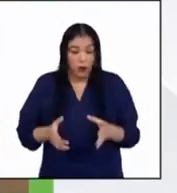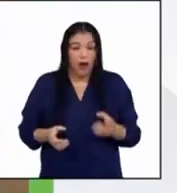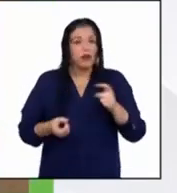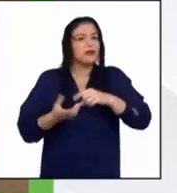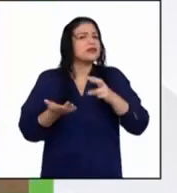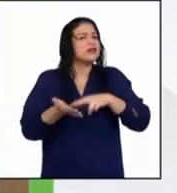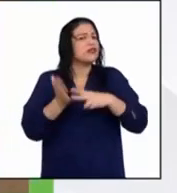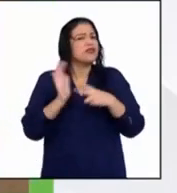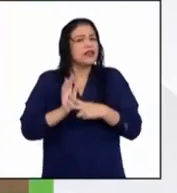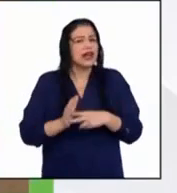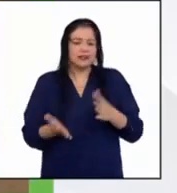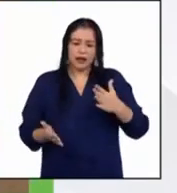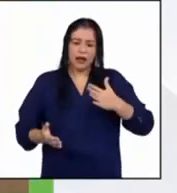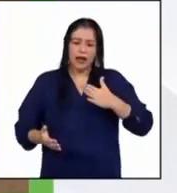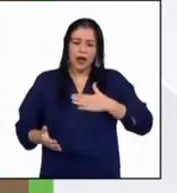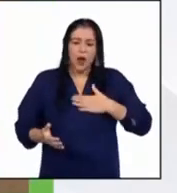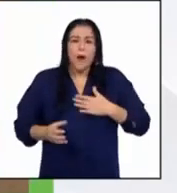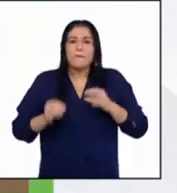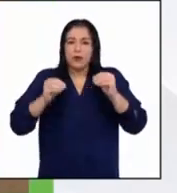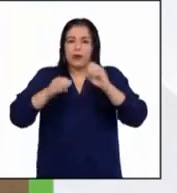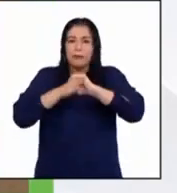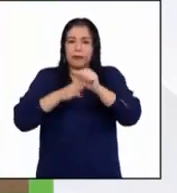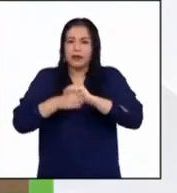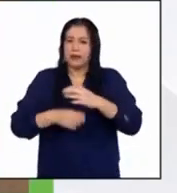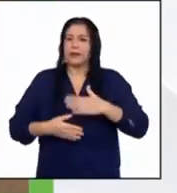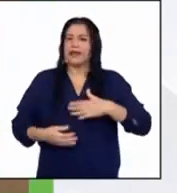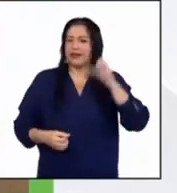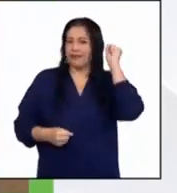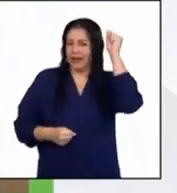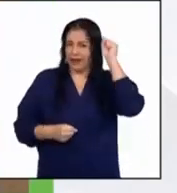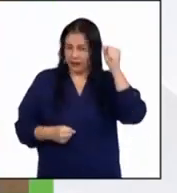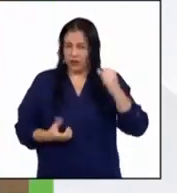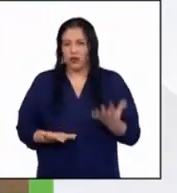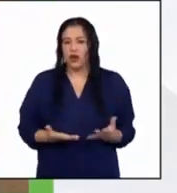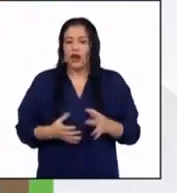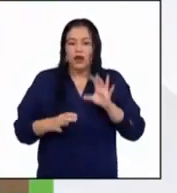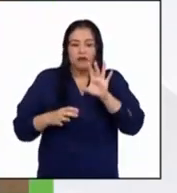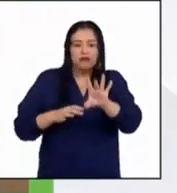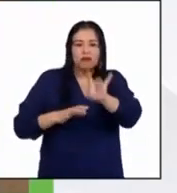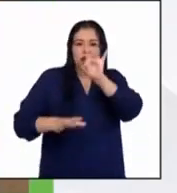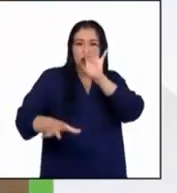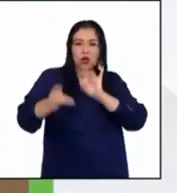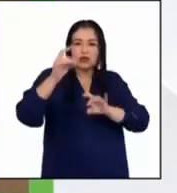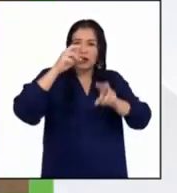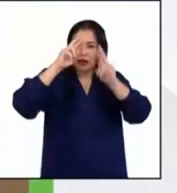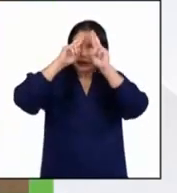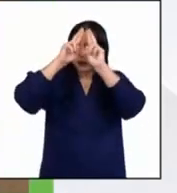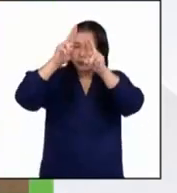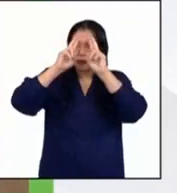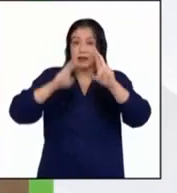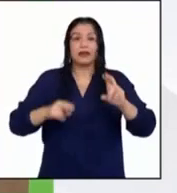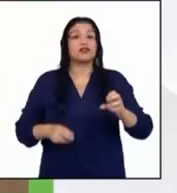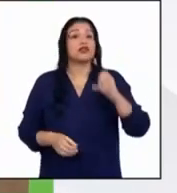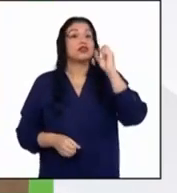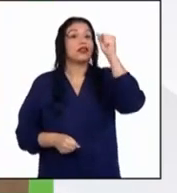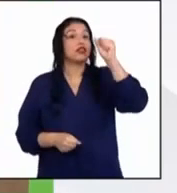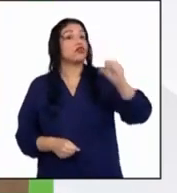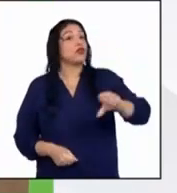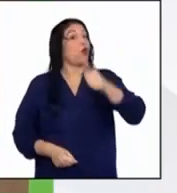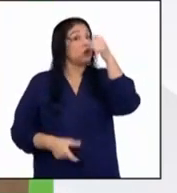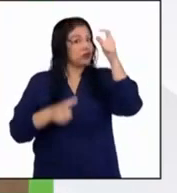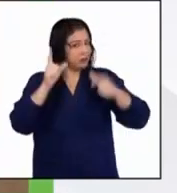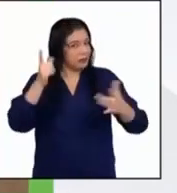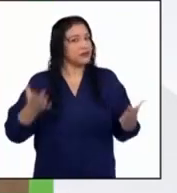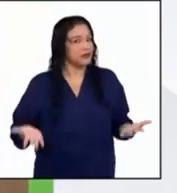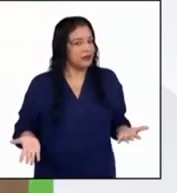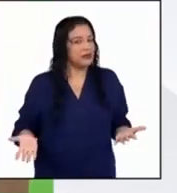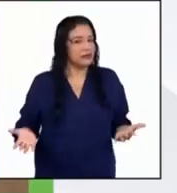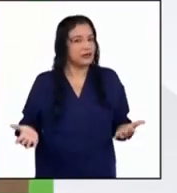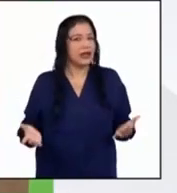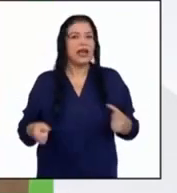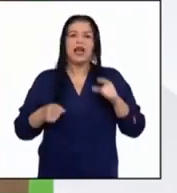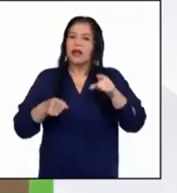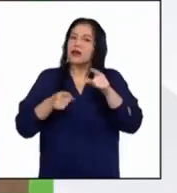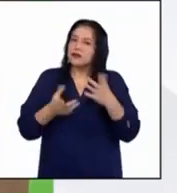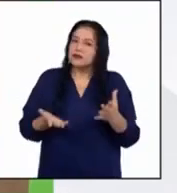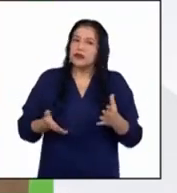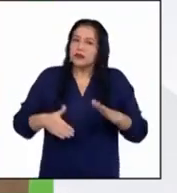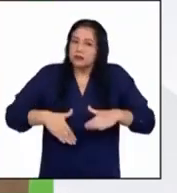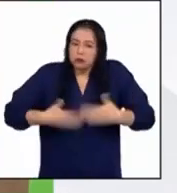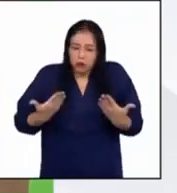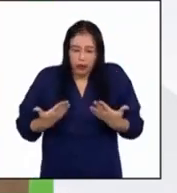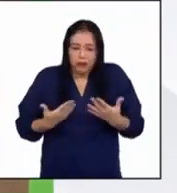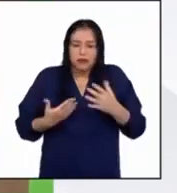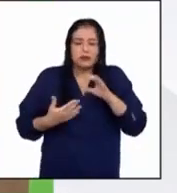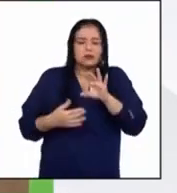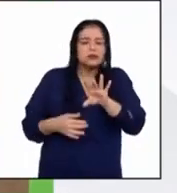nuestros derechos de manera responsable, identificando y respetando los derechos de los demás. De esta manera